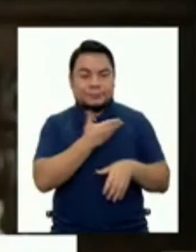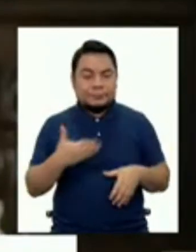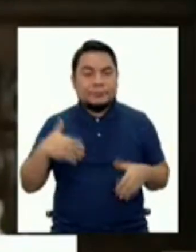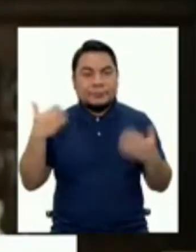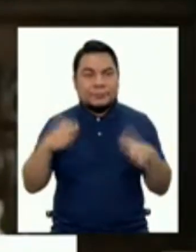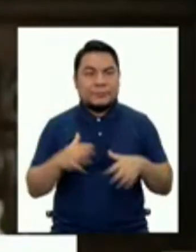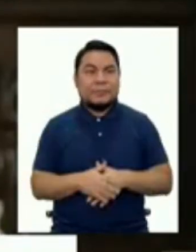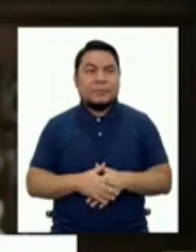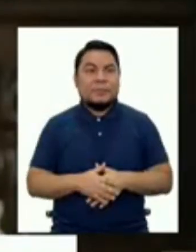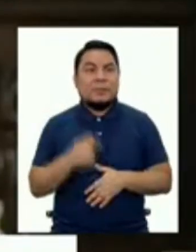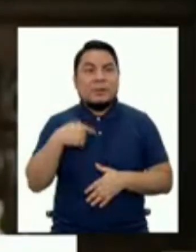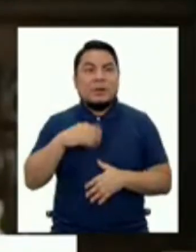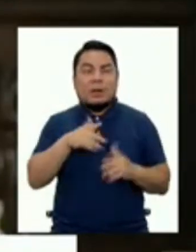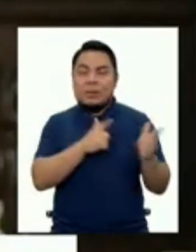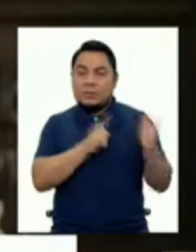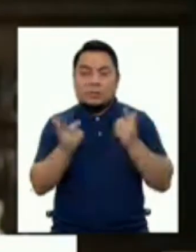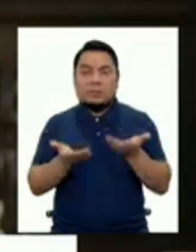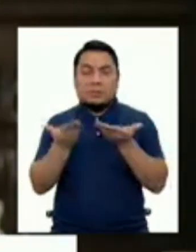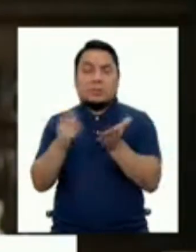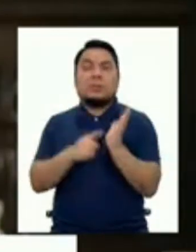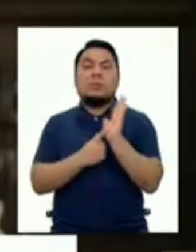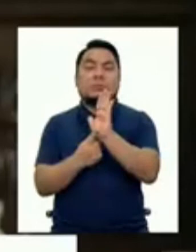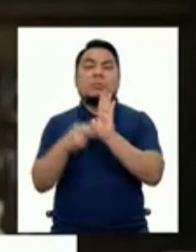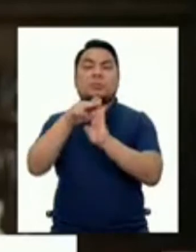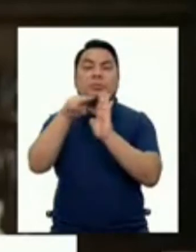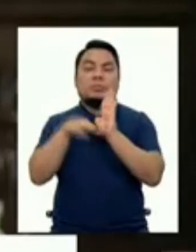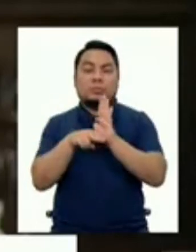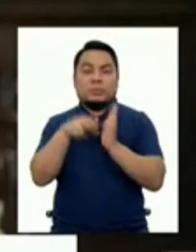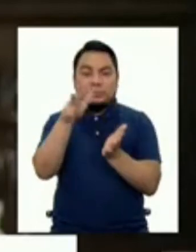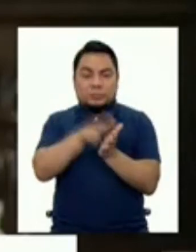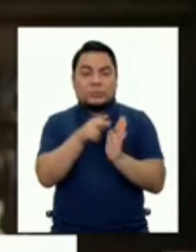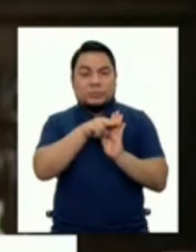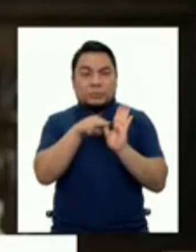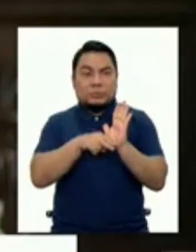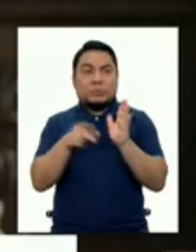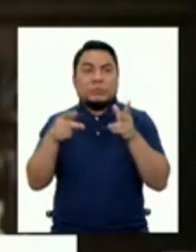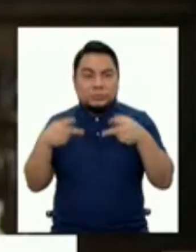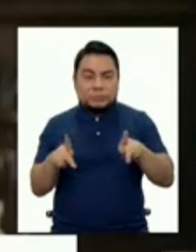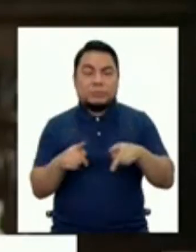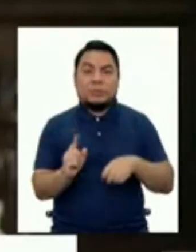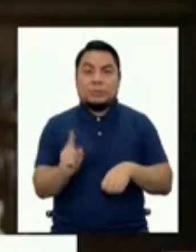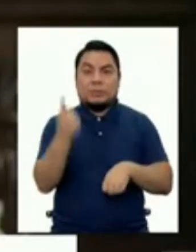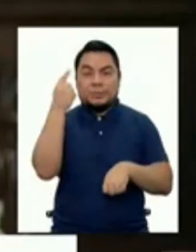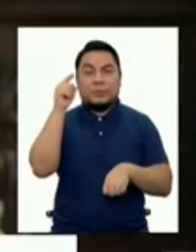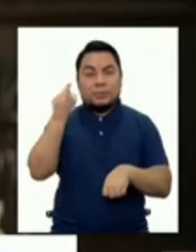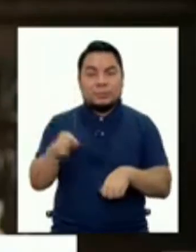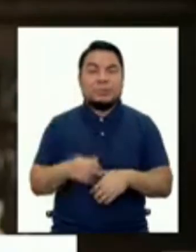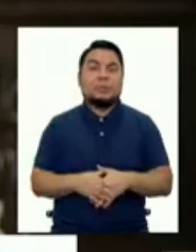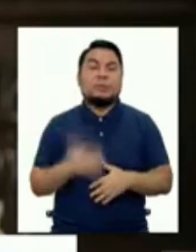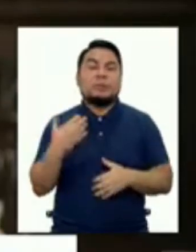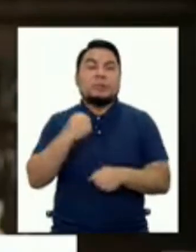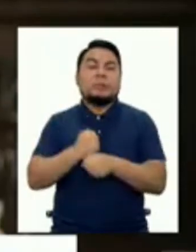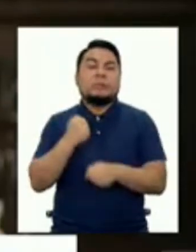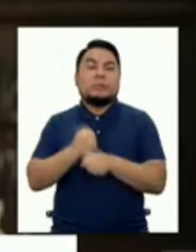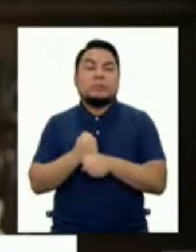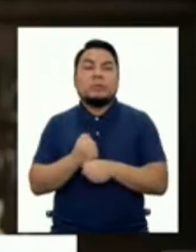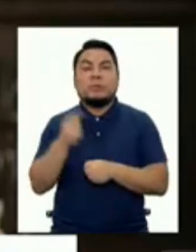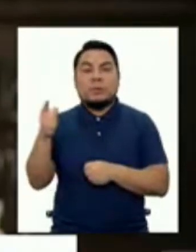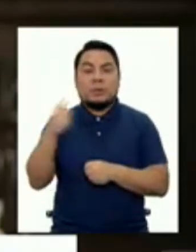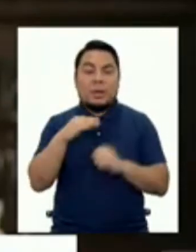ha dispuesto o ha presentado normas o ha aprobado normas que permitan, en un primer lugar, el trabajo